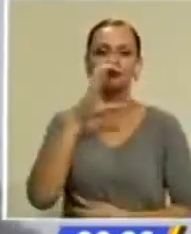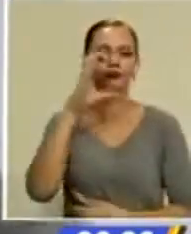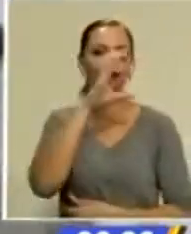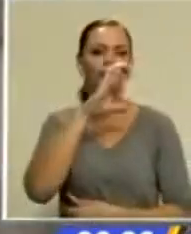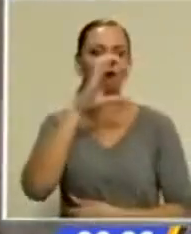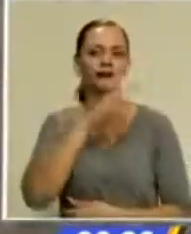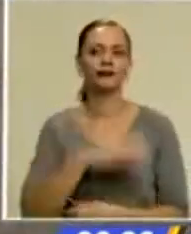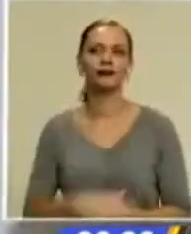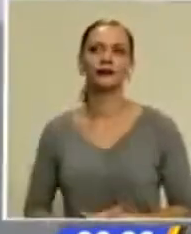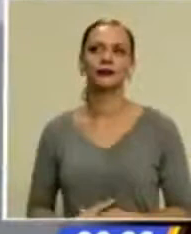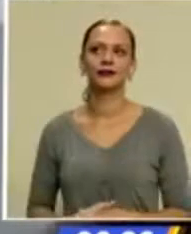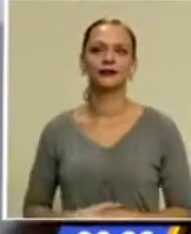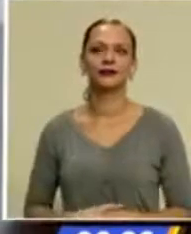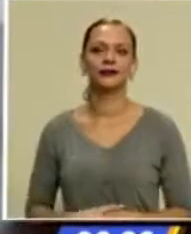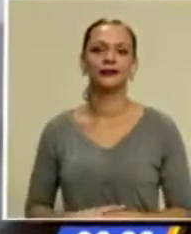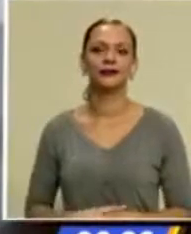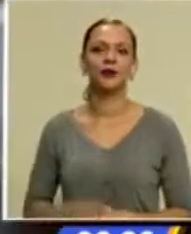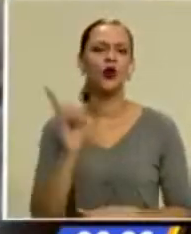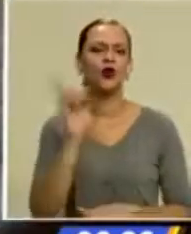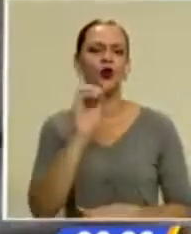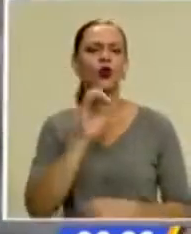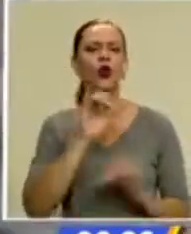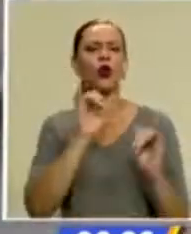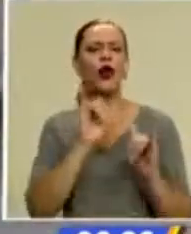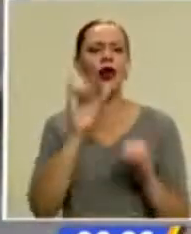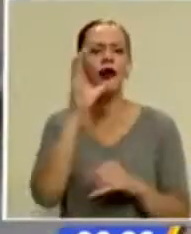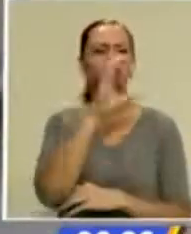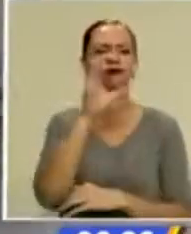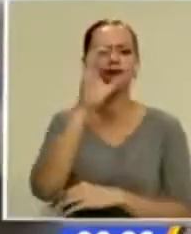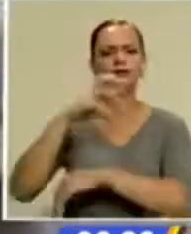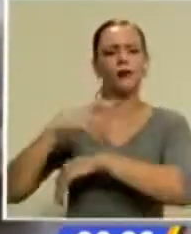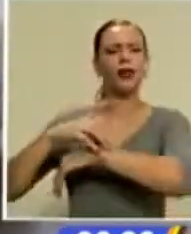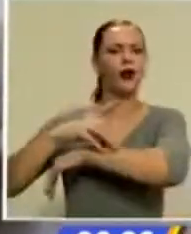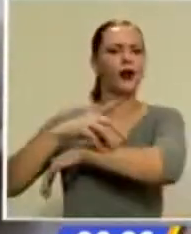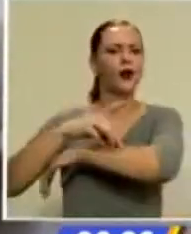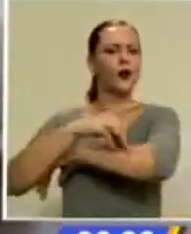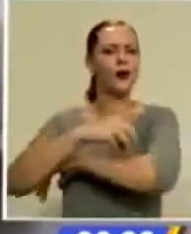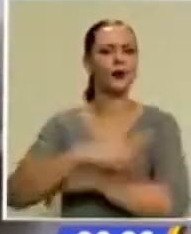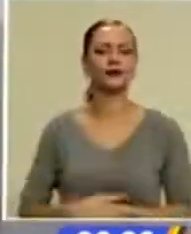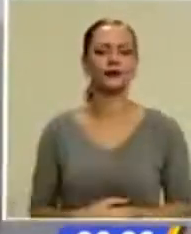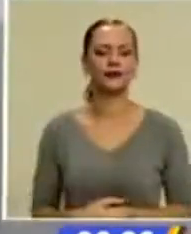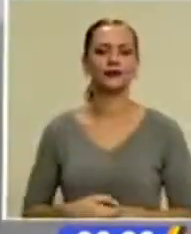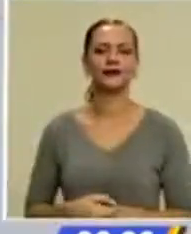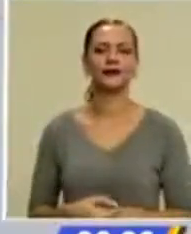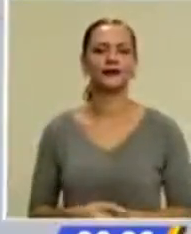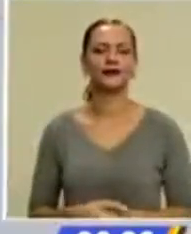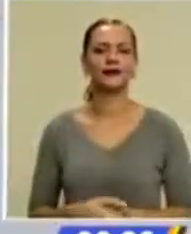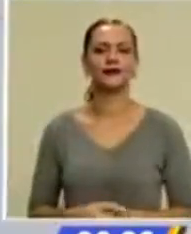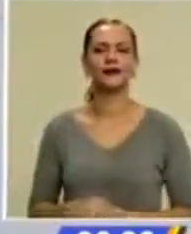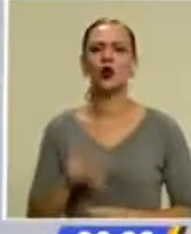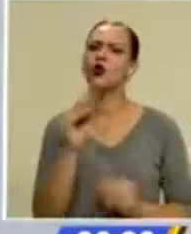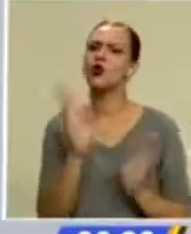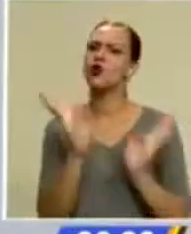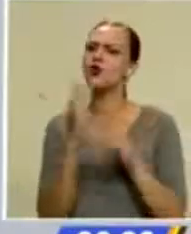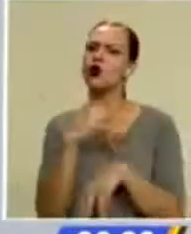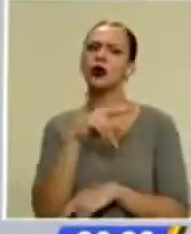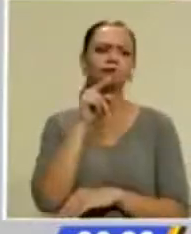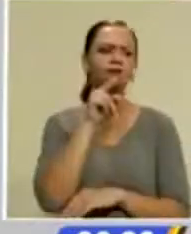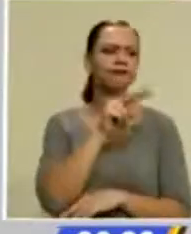¿Dónde estás, Dino? está por